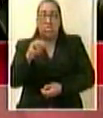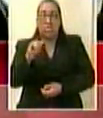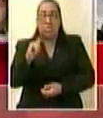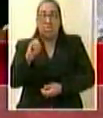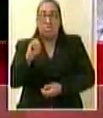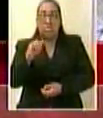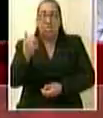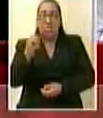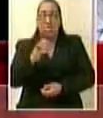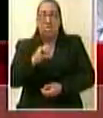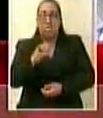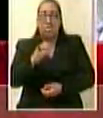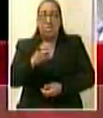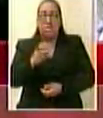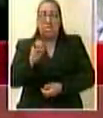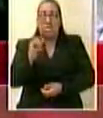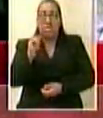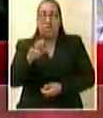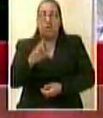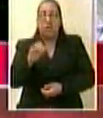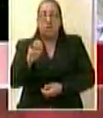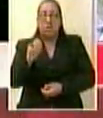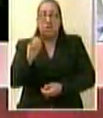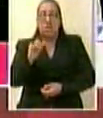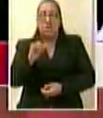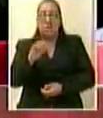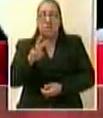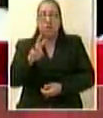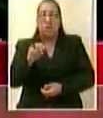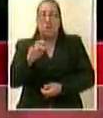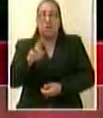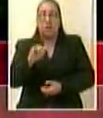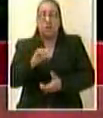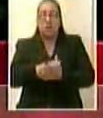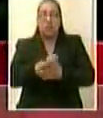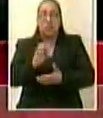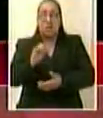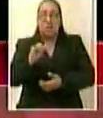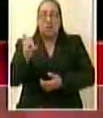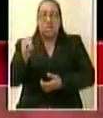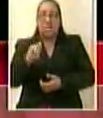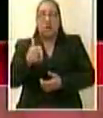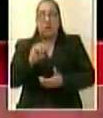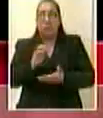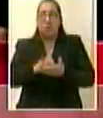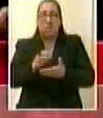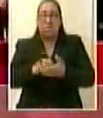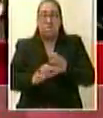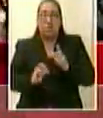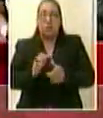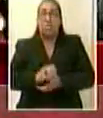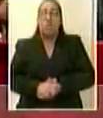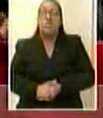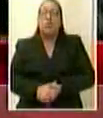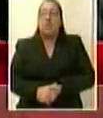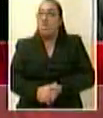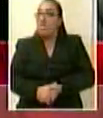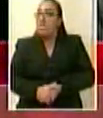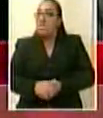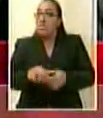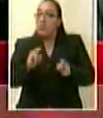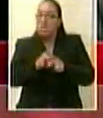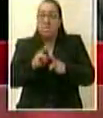Gabriel Cosio, Francisco Sibirichi y muchos otros más. Y